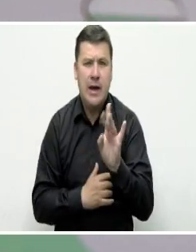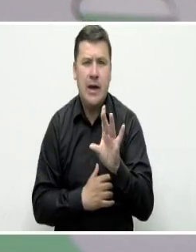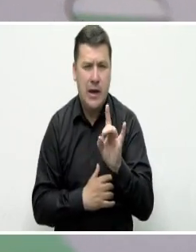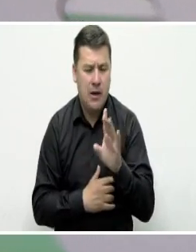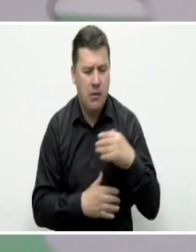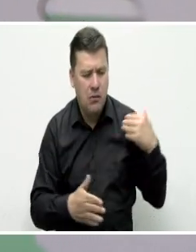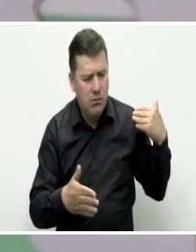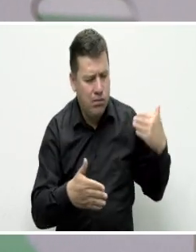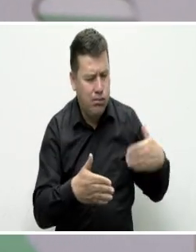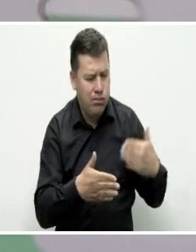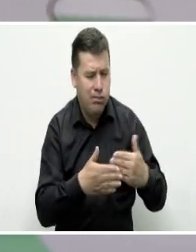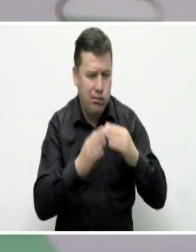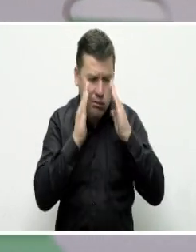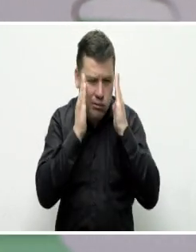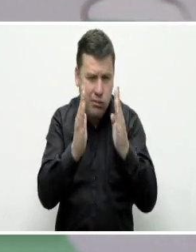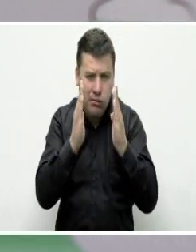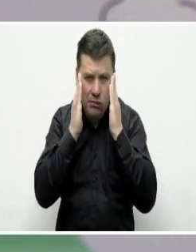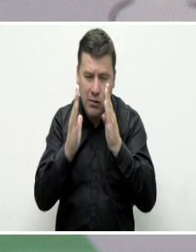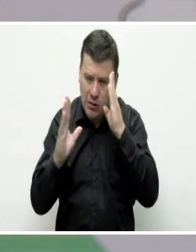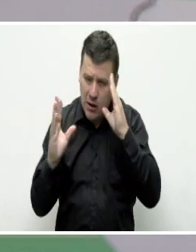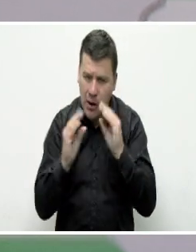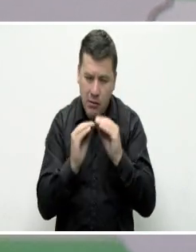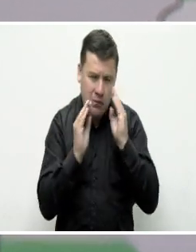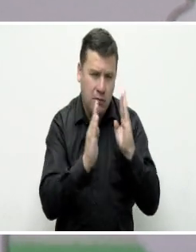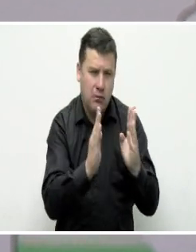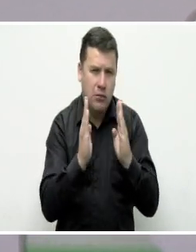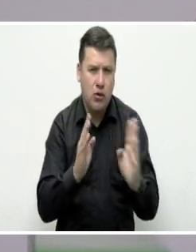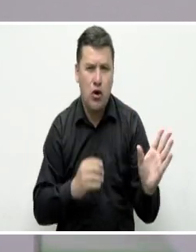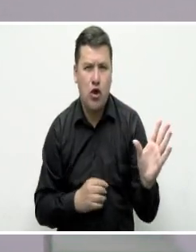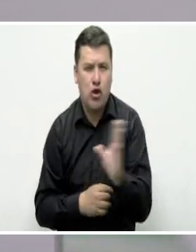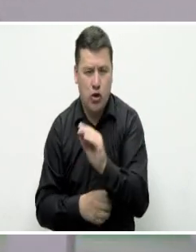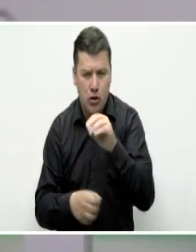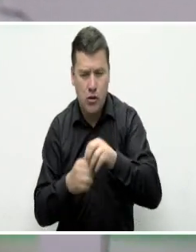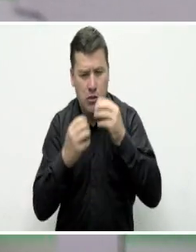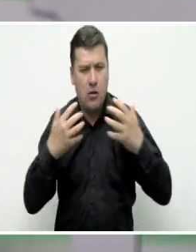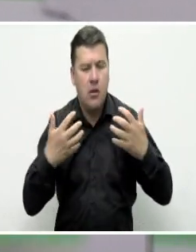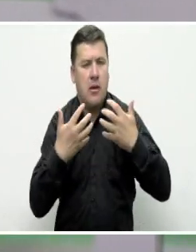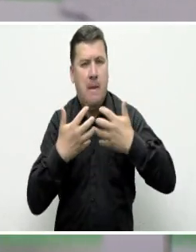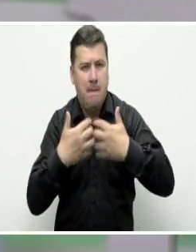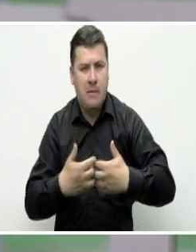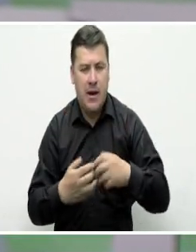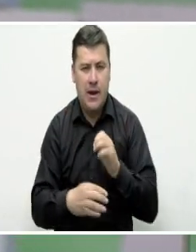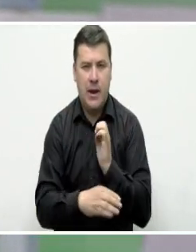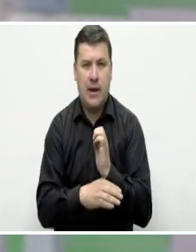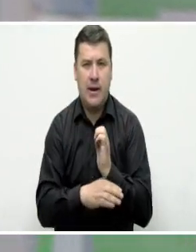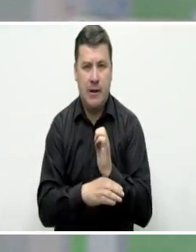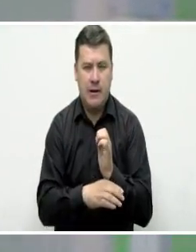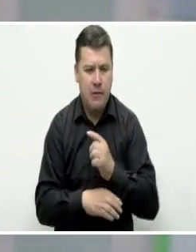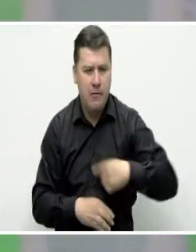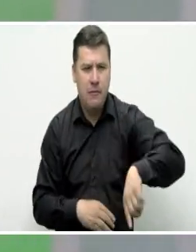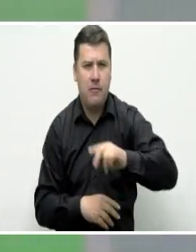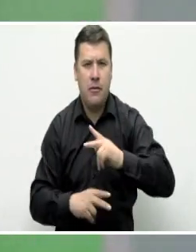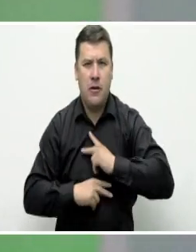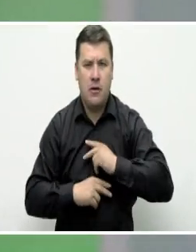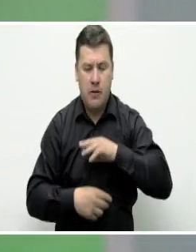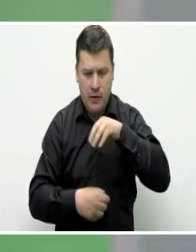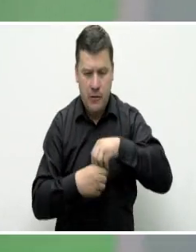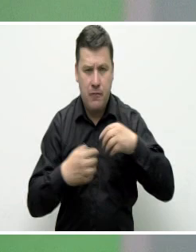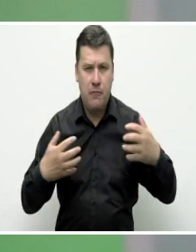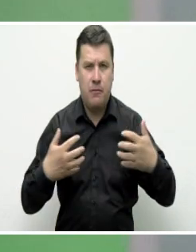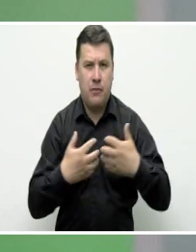hemos venido atendiendo adecuadamente todo el funcionamiento de la entidad y los propios